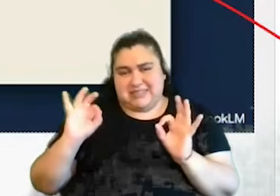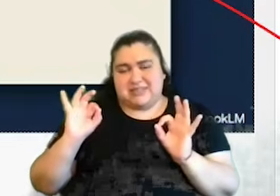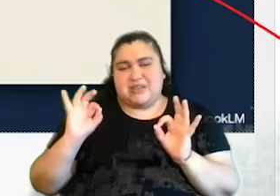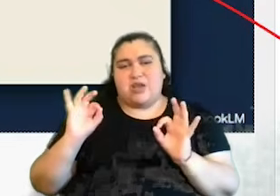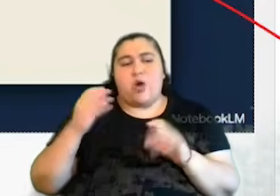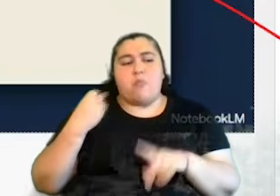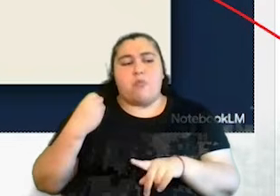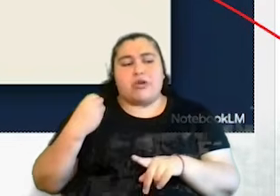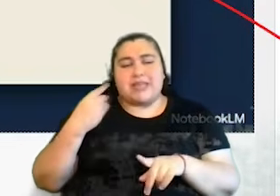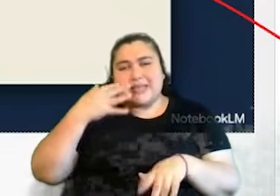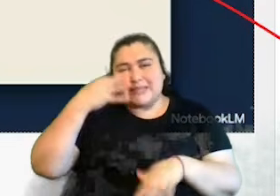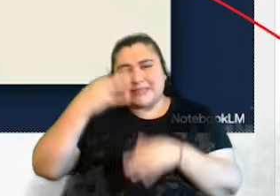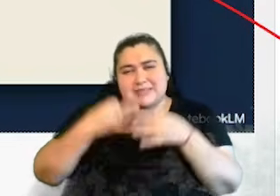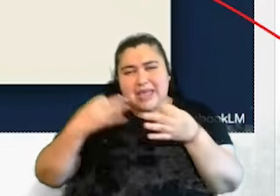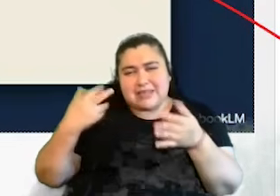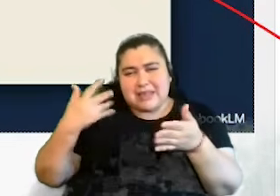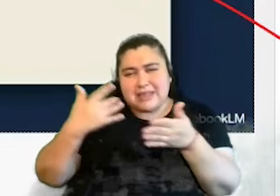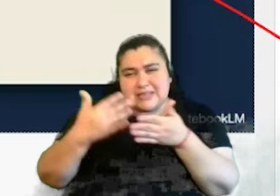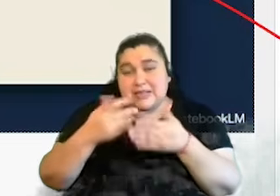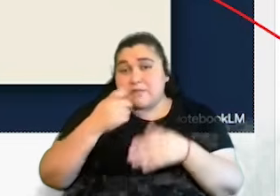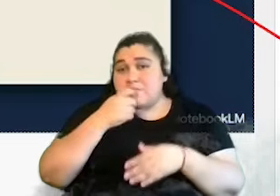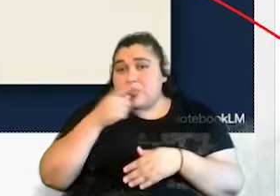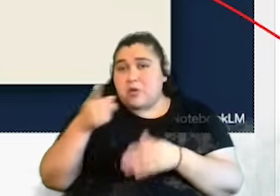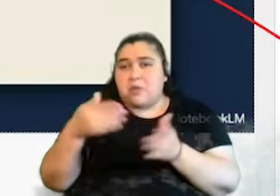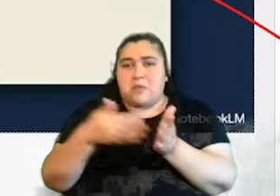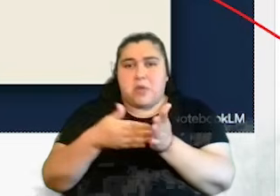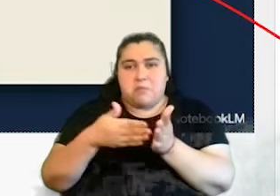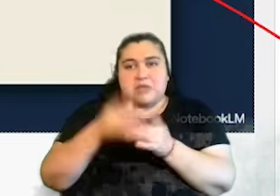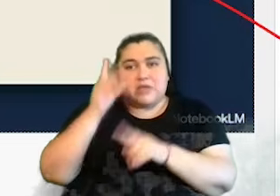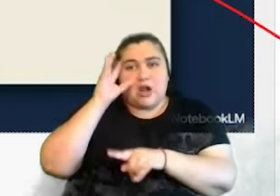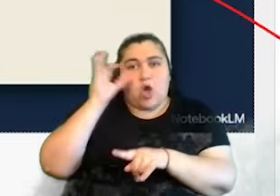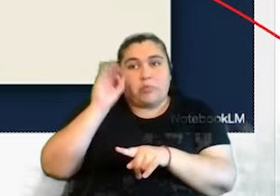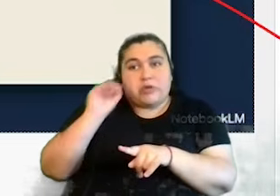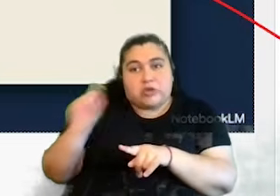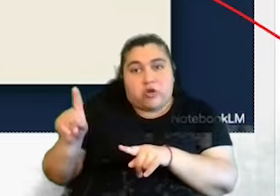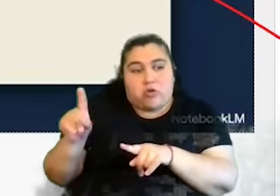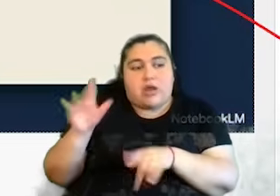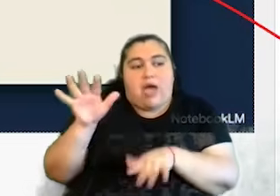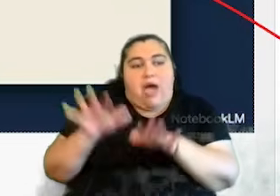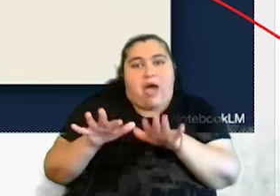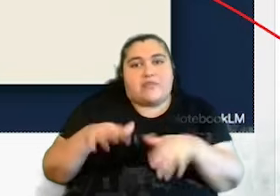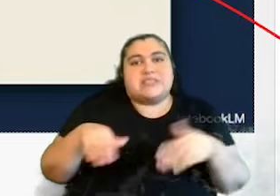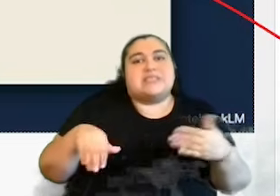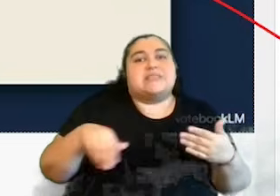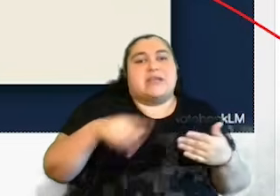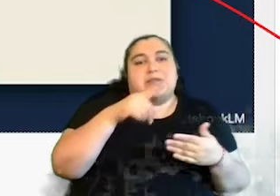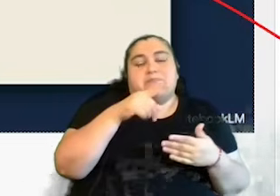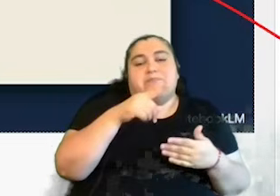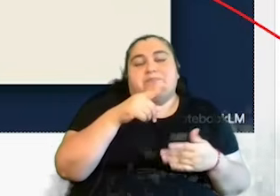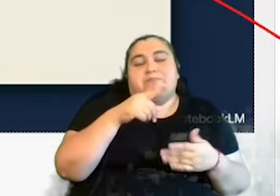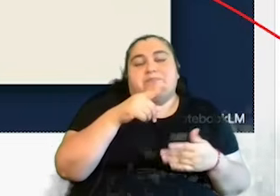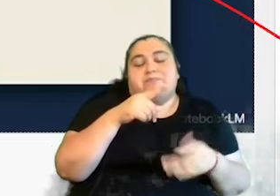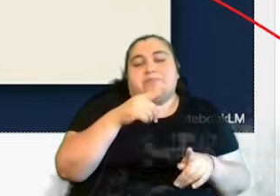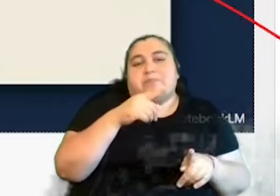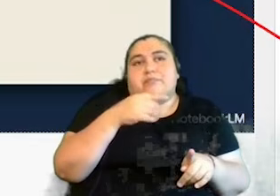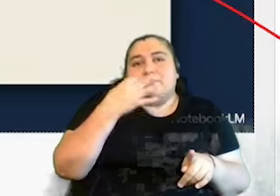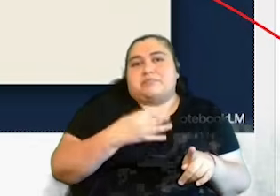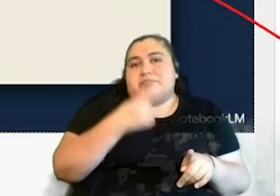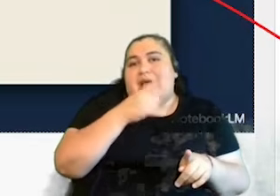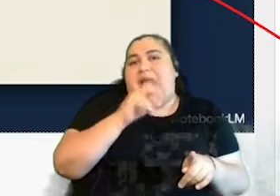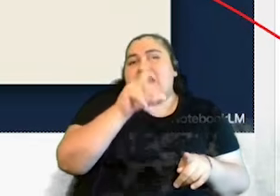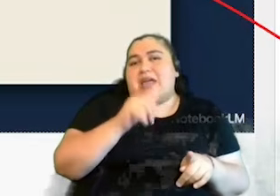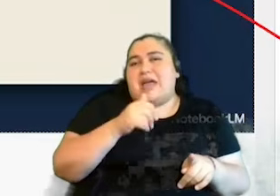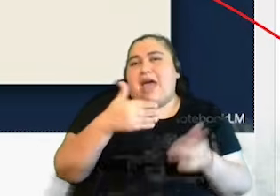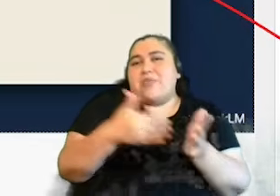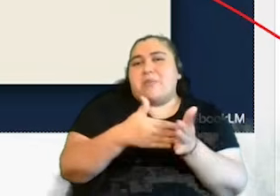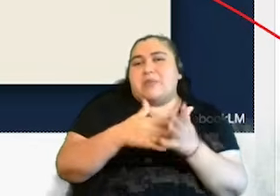hay una diferencia de criterio, que inclusive hasta el mismo fisco a veces solicita un dictamen a la Secretaría de Ingresos Públicos,